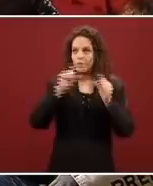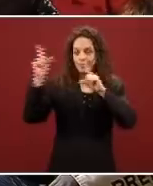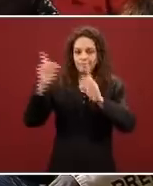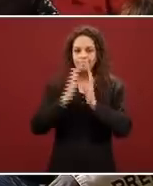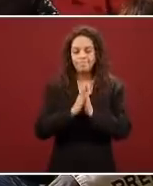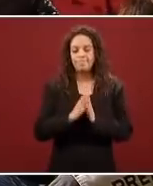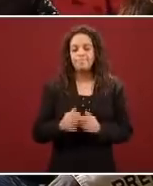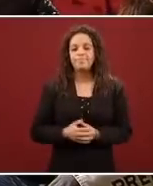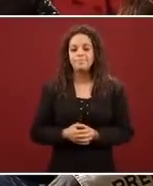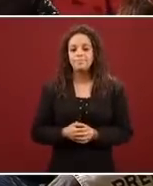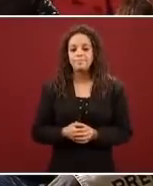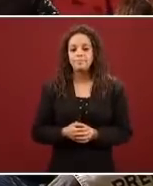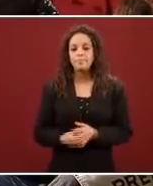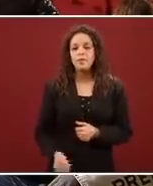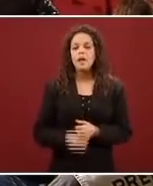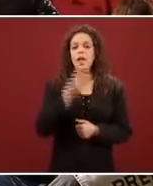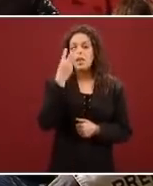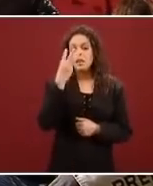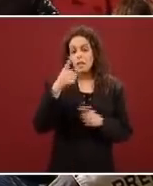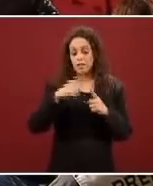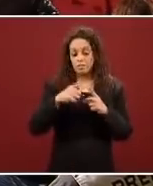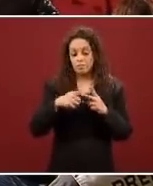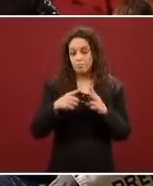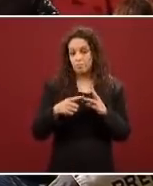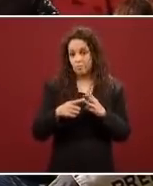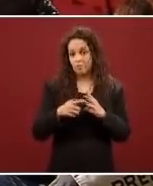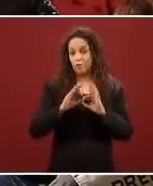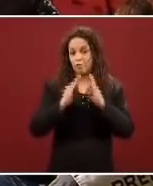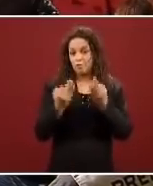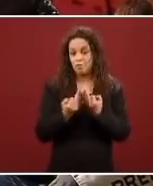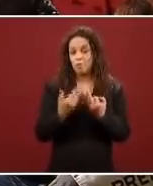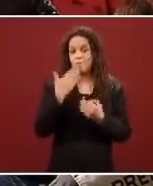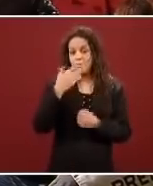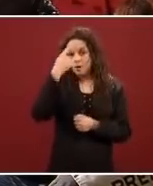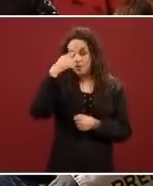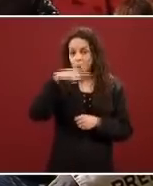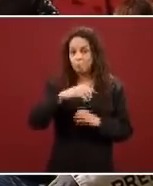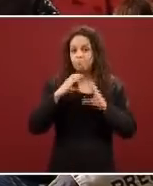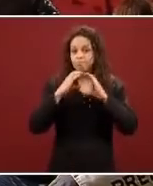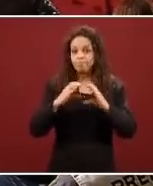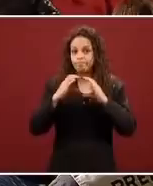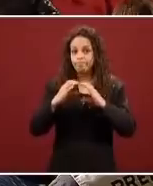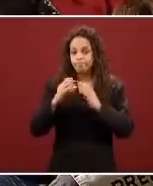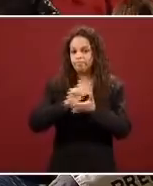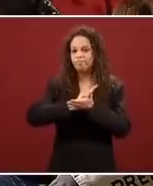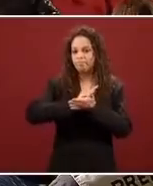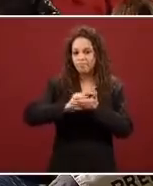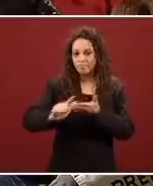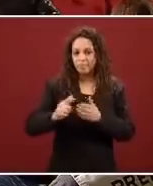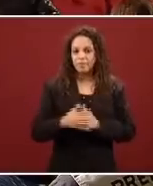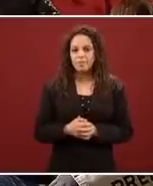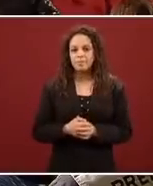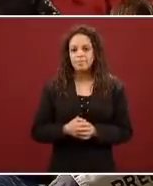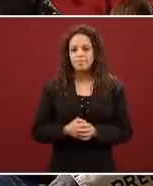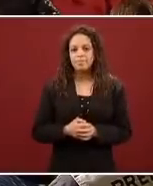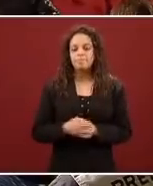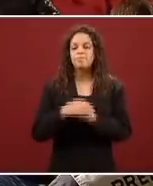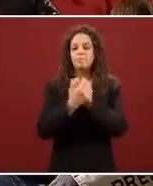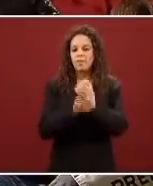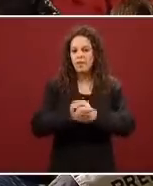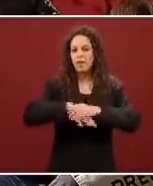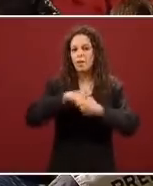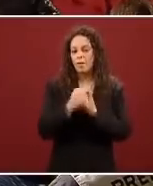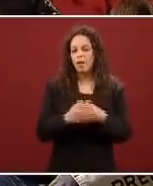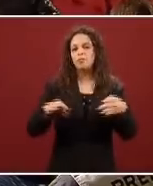Tres medidas básicas de higiene que no se nos deben de olvidar, que hemos estado señalando constantemente: el lavado frecuente de